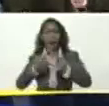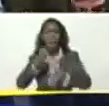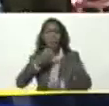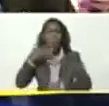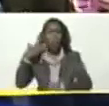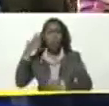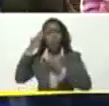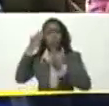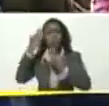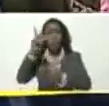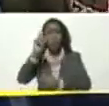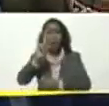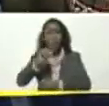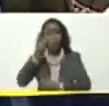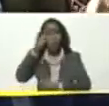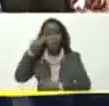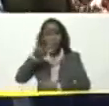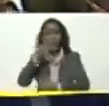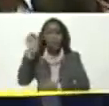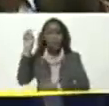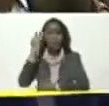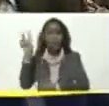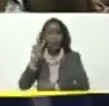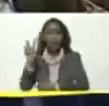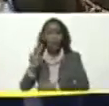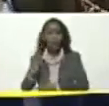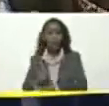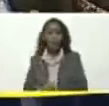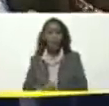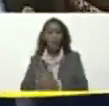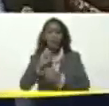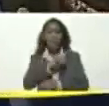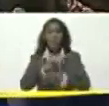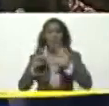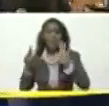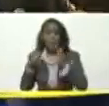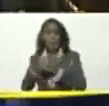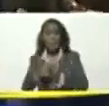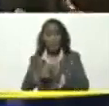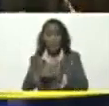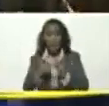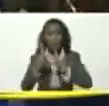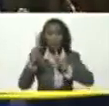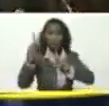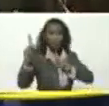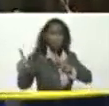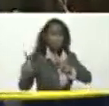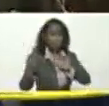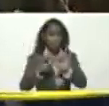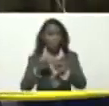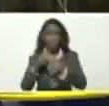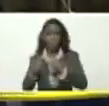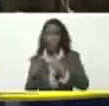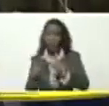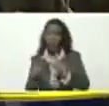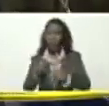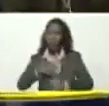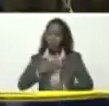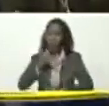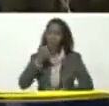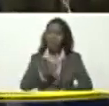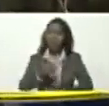un saludo también desde el pueblo vietnamita. 17.000 kilómetros de distancia, presidente, pero podemos